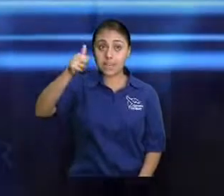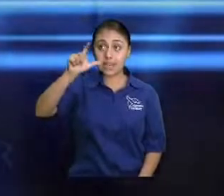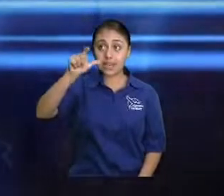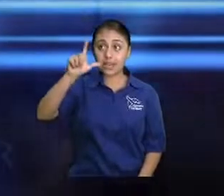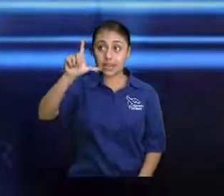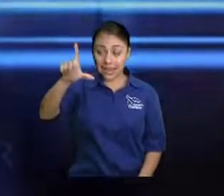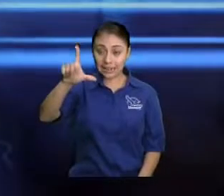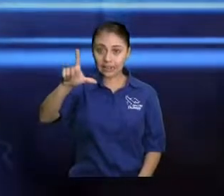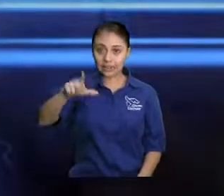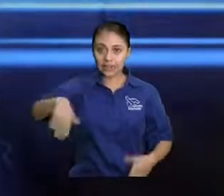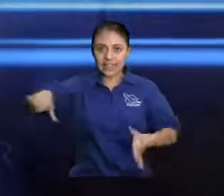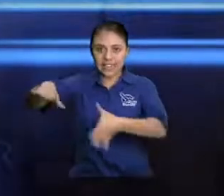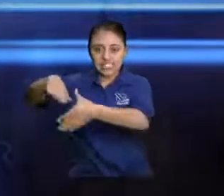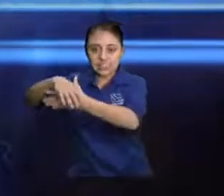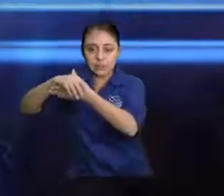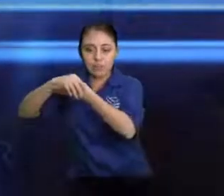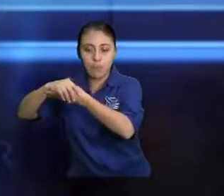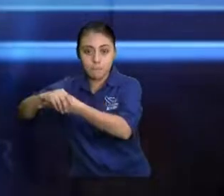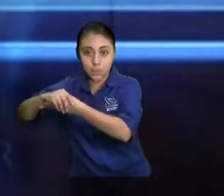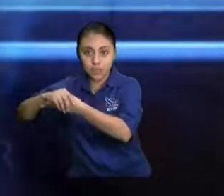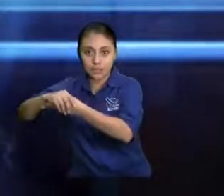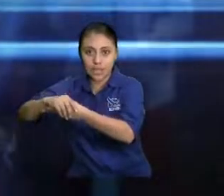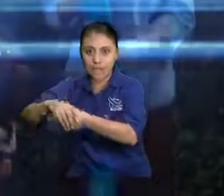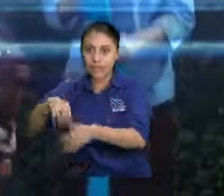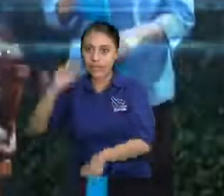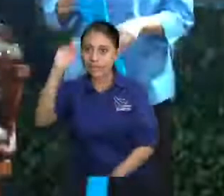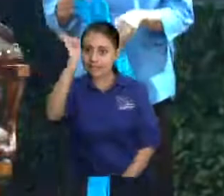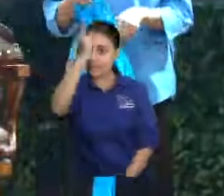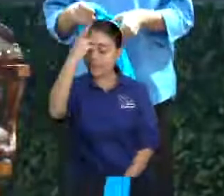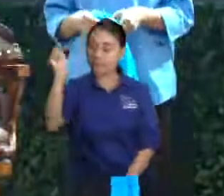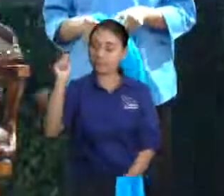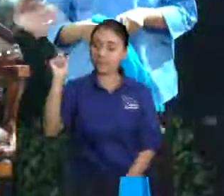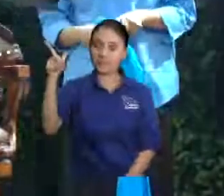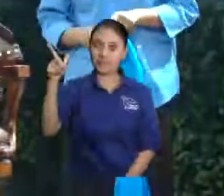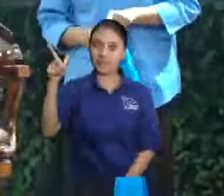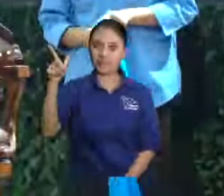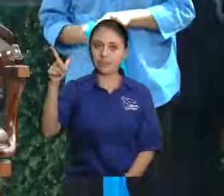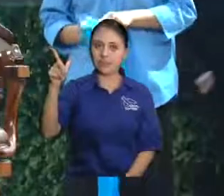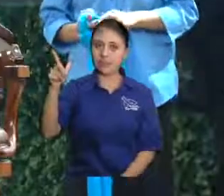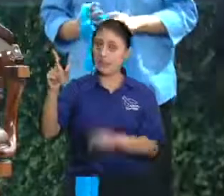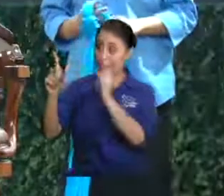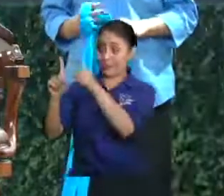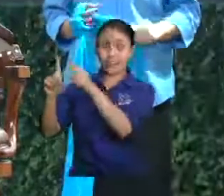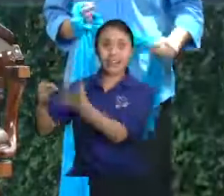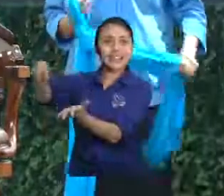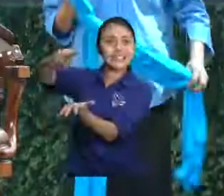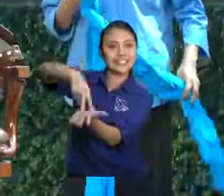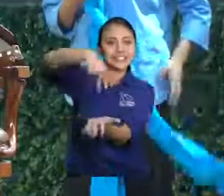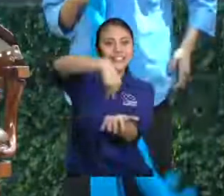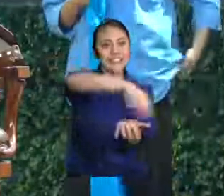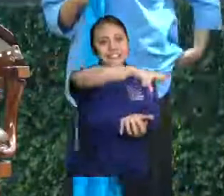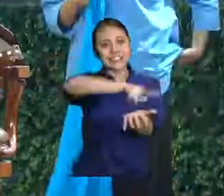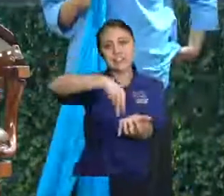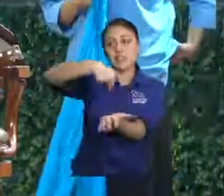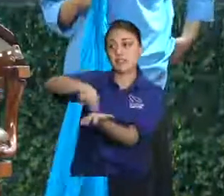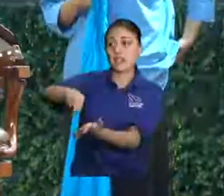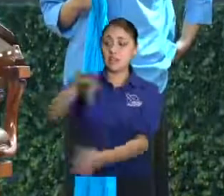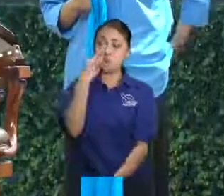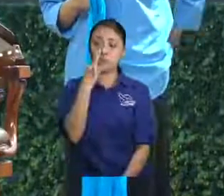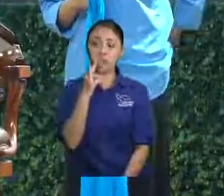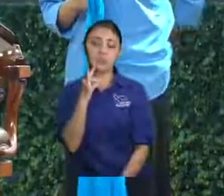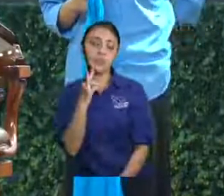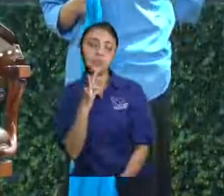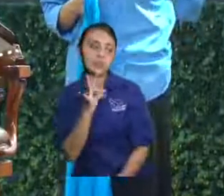Y vio que aquel estaba danzando, pero yo sin, hermano, si se acuerda que le pasé un video donde está este Richard